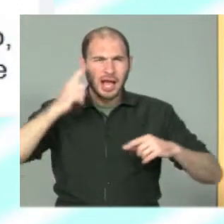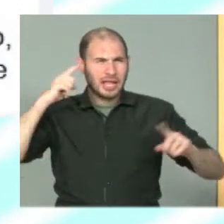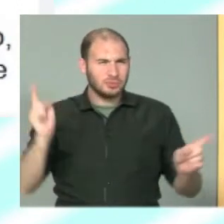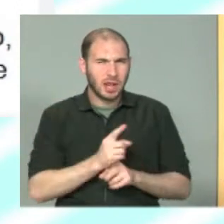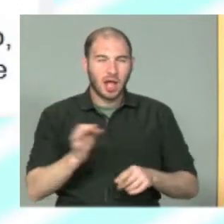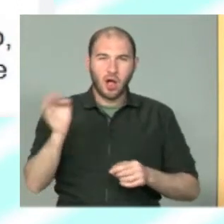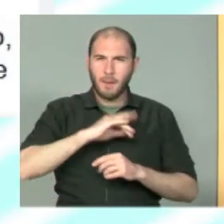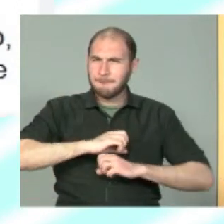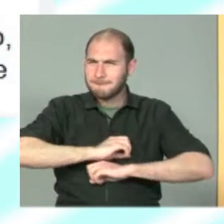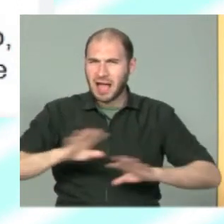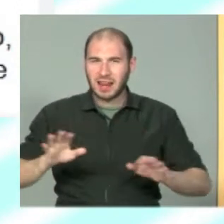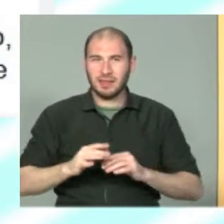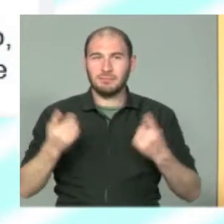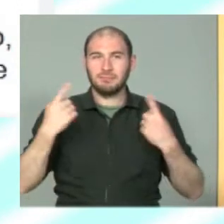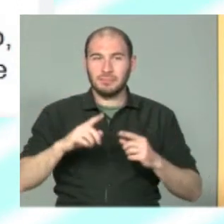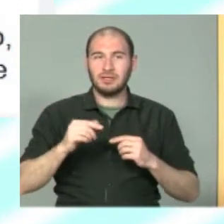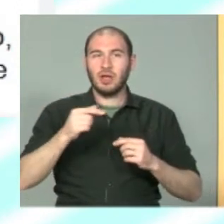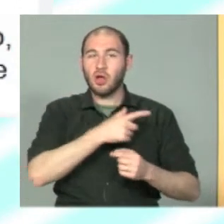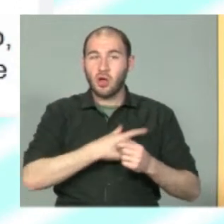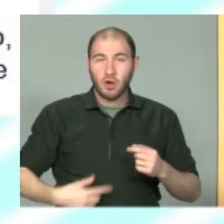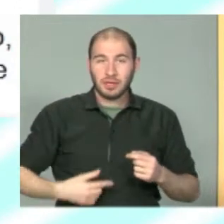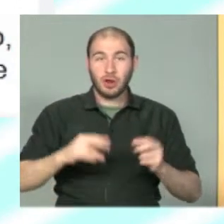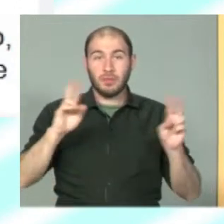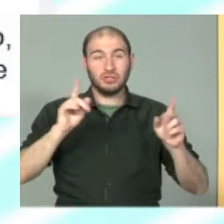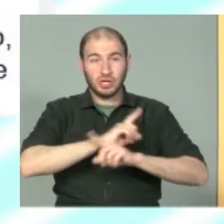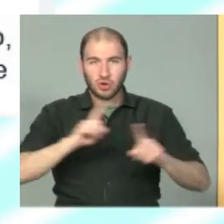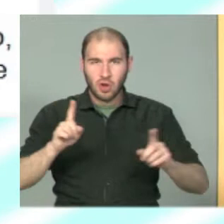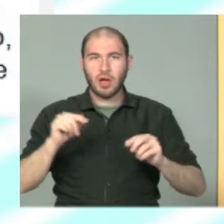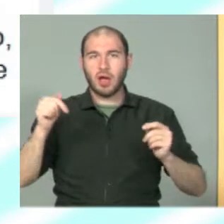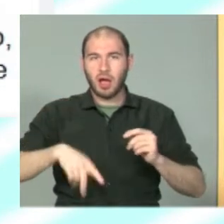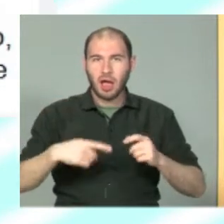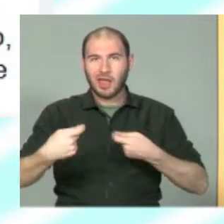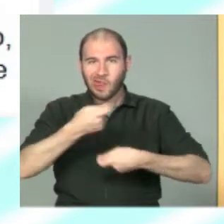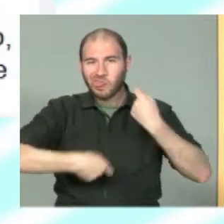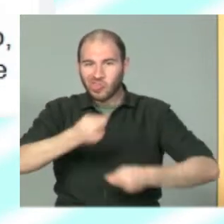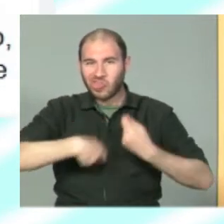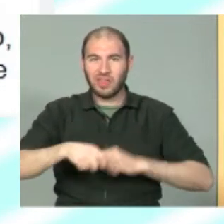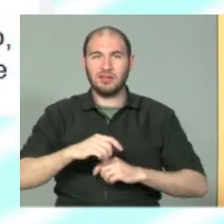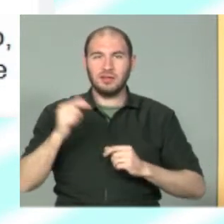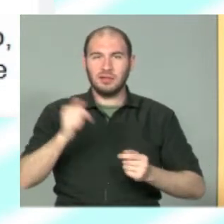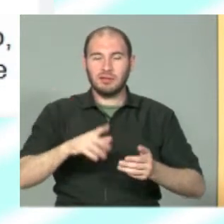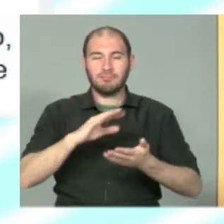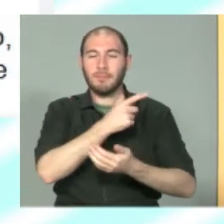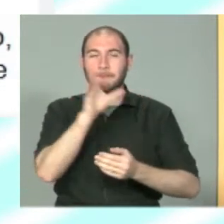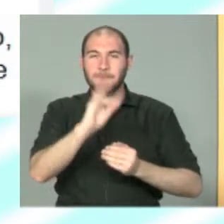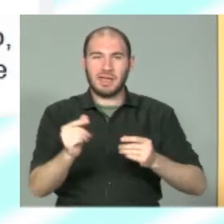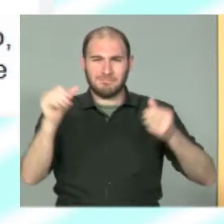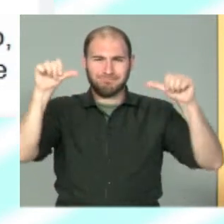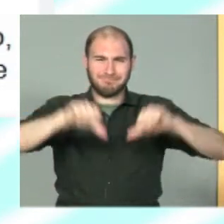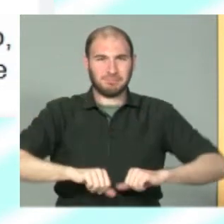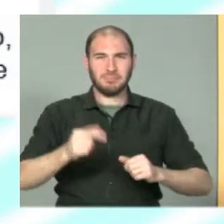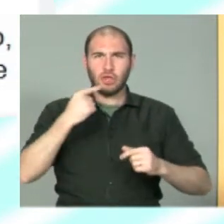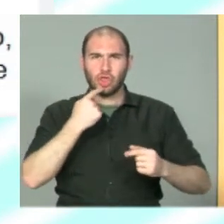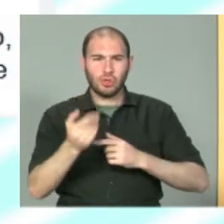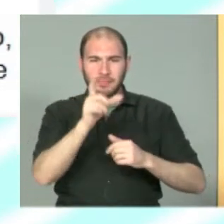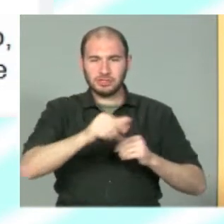casualidad o una maldición? Pero siempre que hay un gobierno no peronista aparecen estas corridas cambiarias que desestabilizan el país creando la incertidumbre